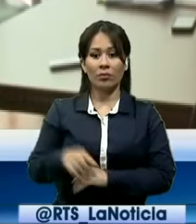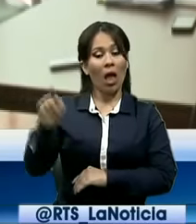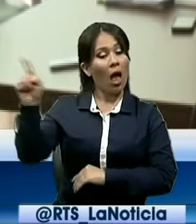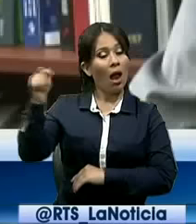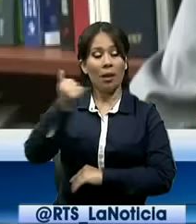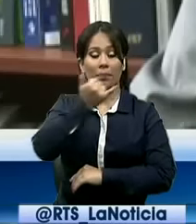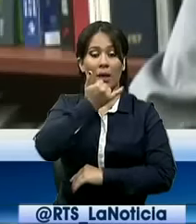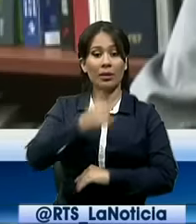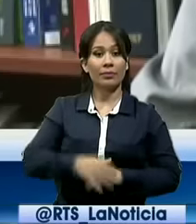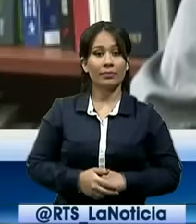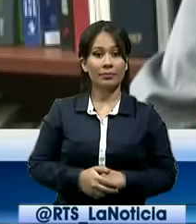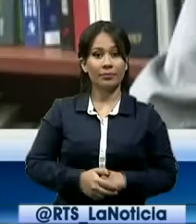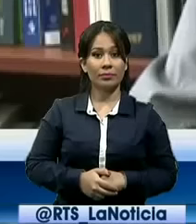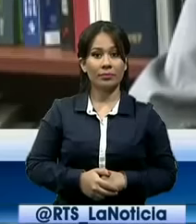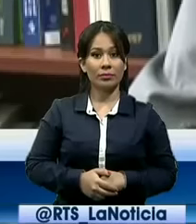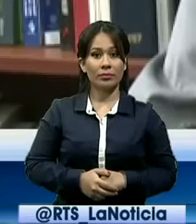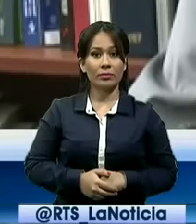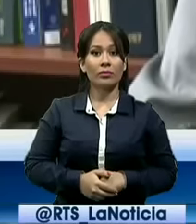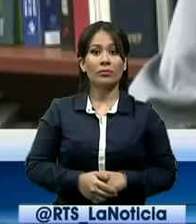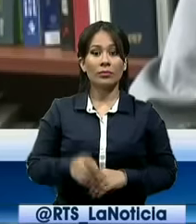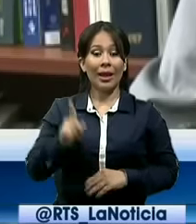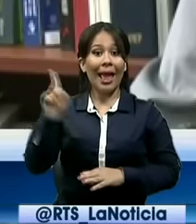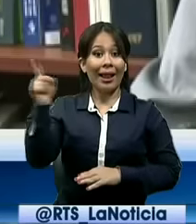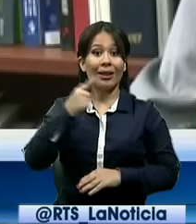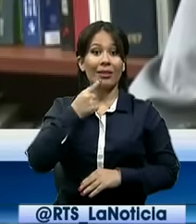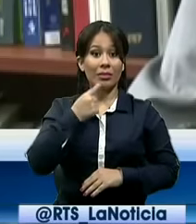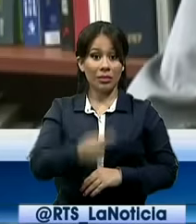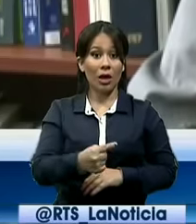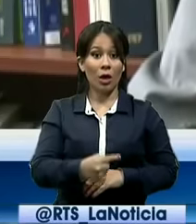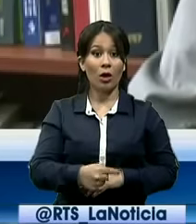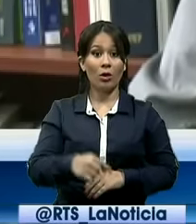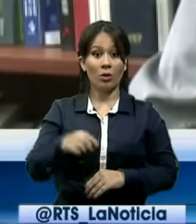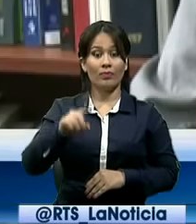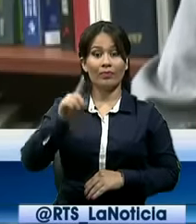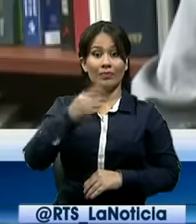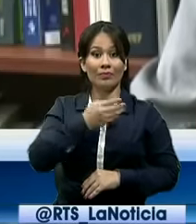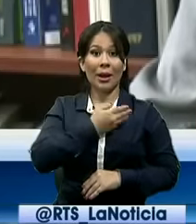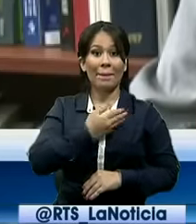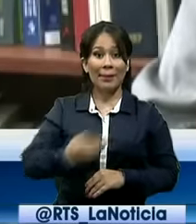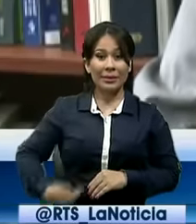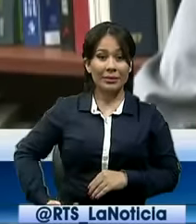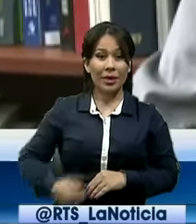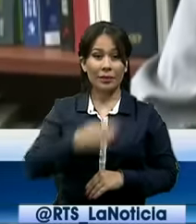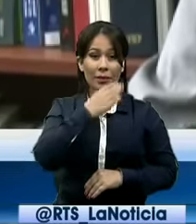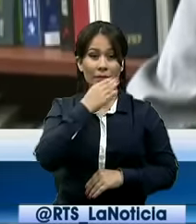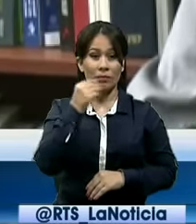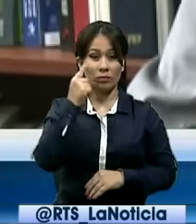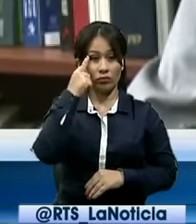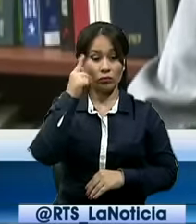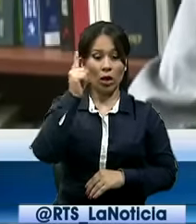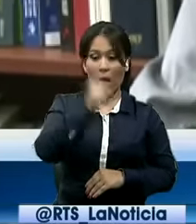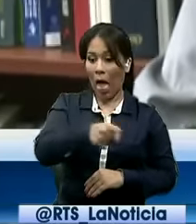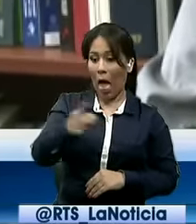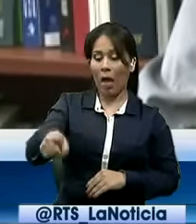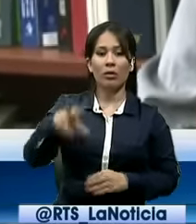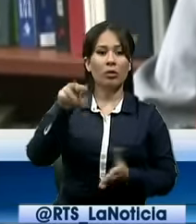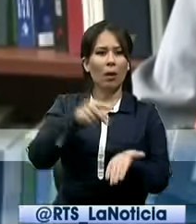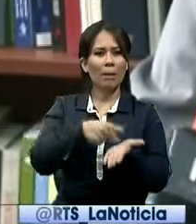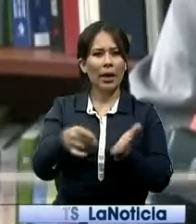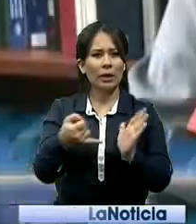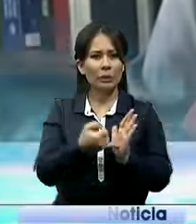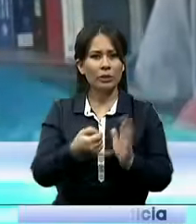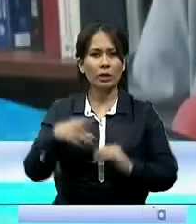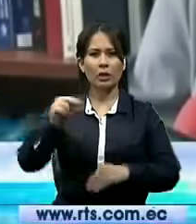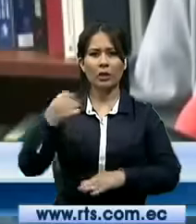contravención. Se afirmó que el economista Rafael Correa Delgado ganaba juicios a dedo, no pagaba impuestos, no tenía